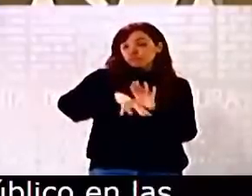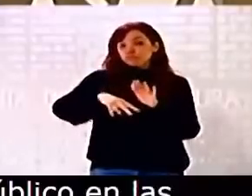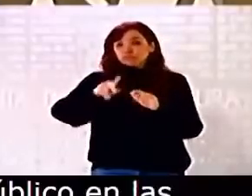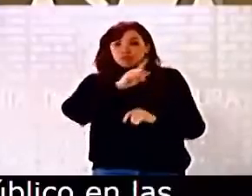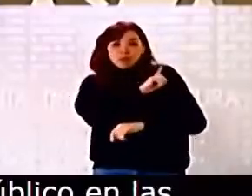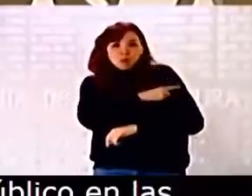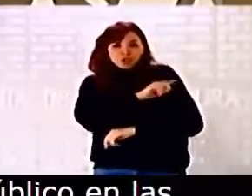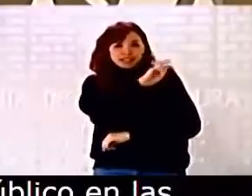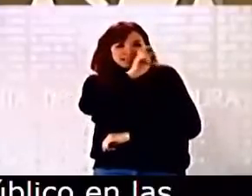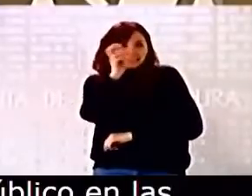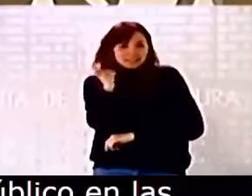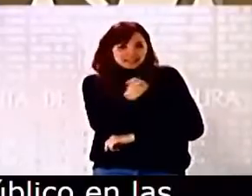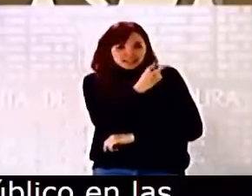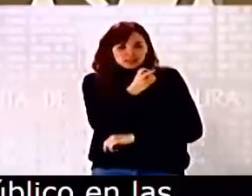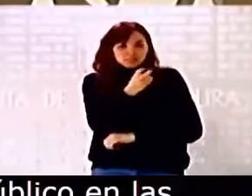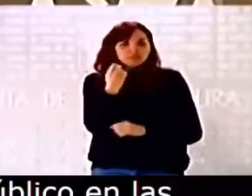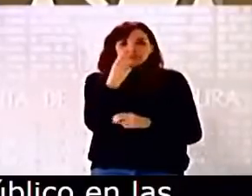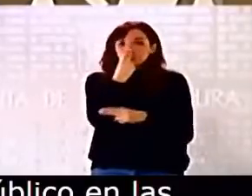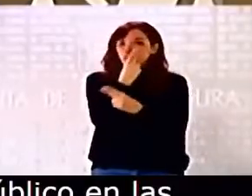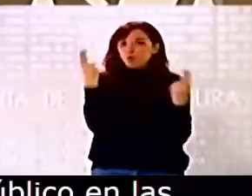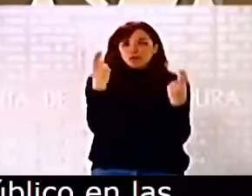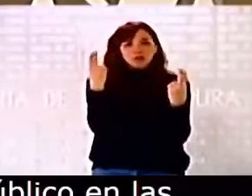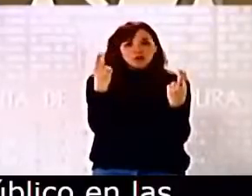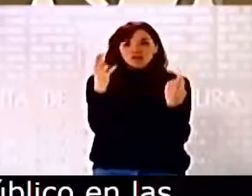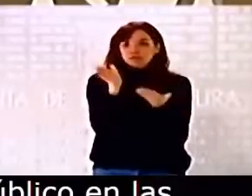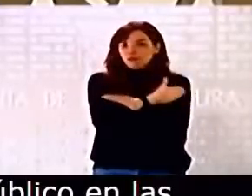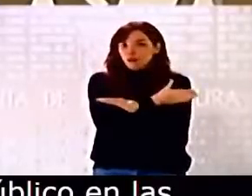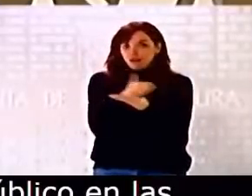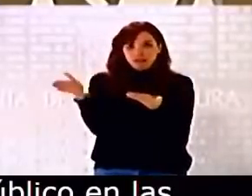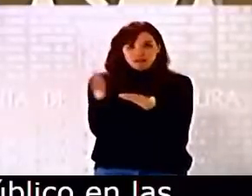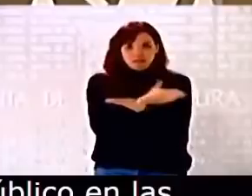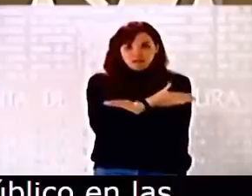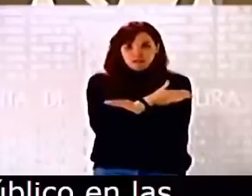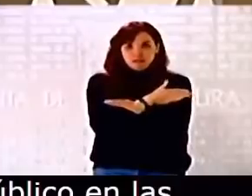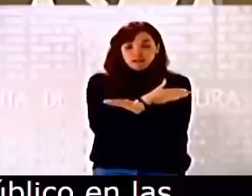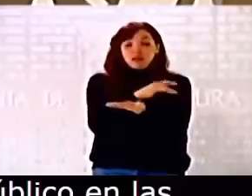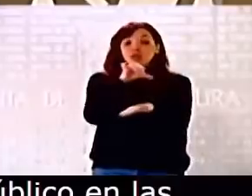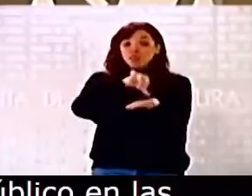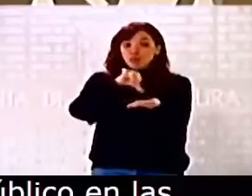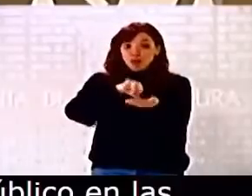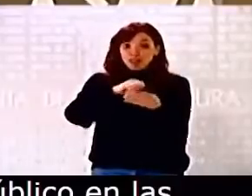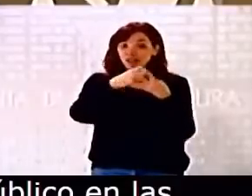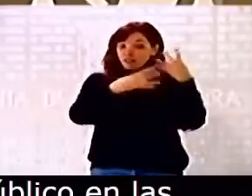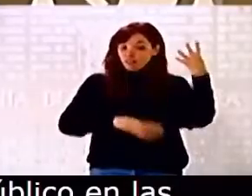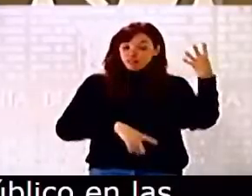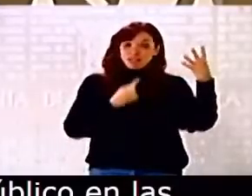estas ciudades de más de 5.000 habitantes, donde hemos tomado medidas